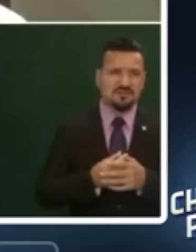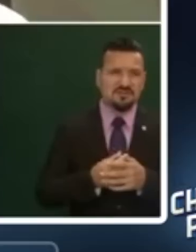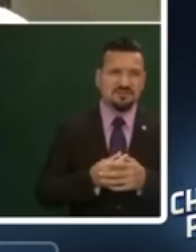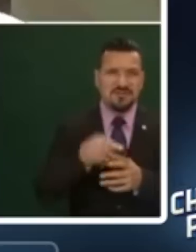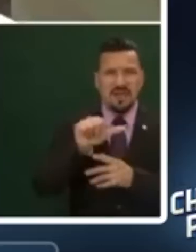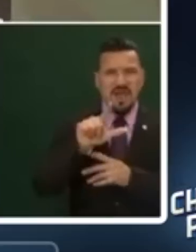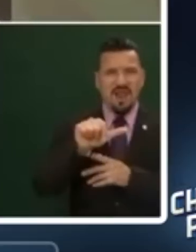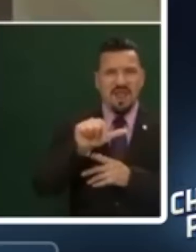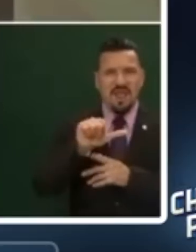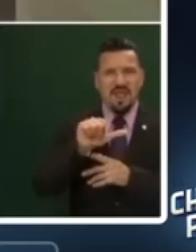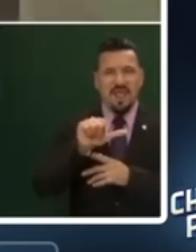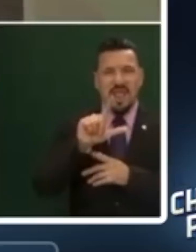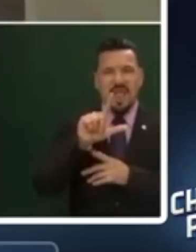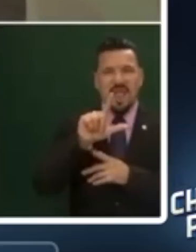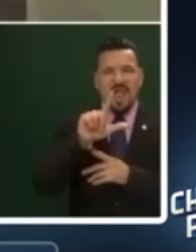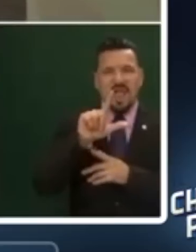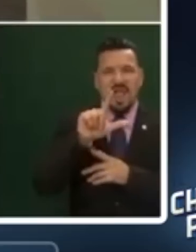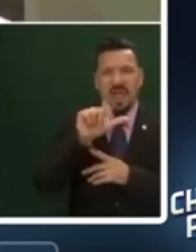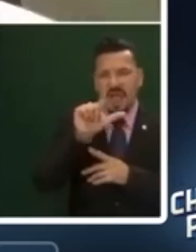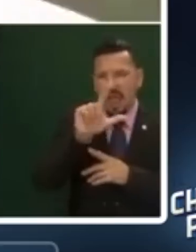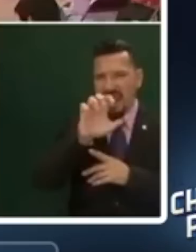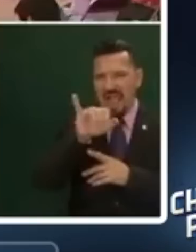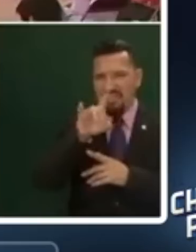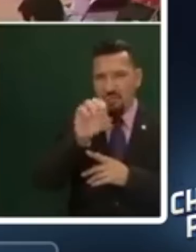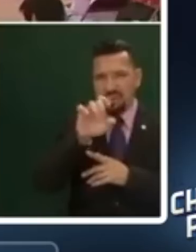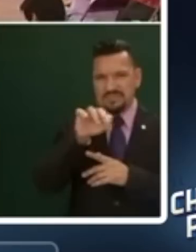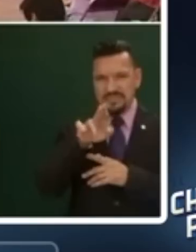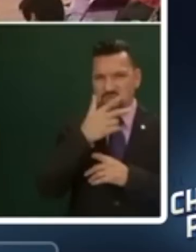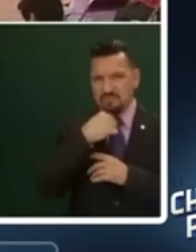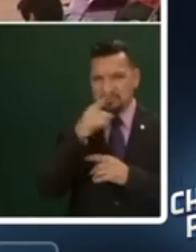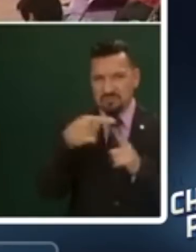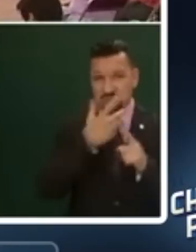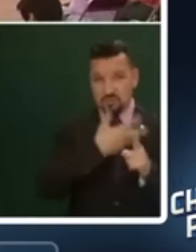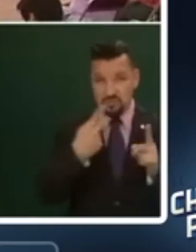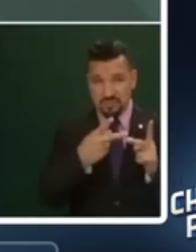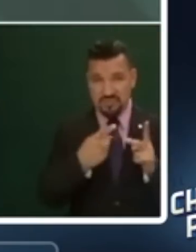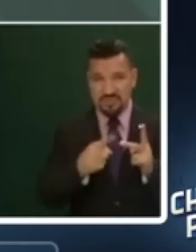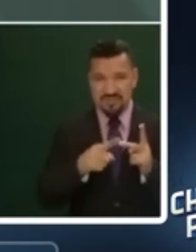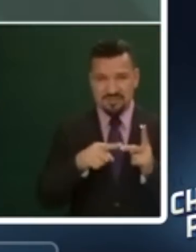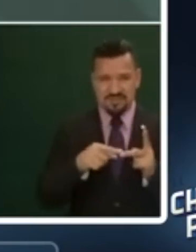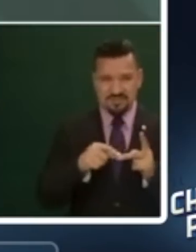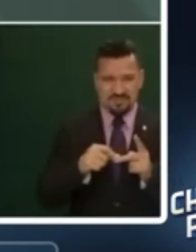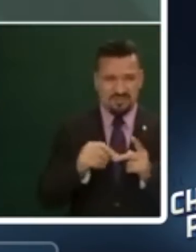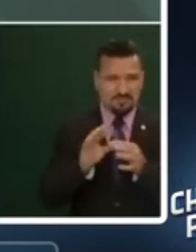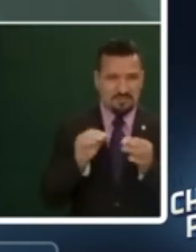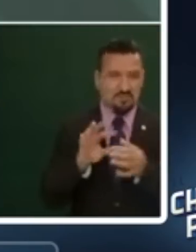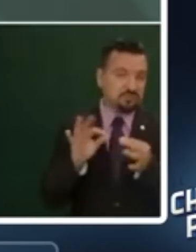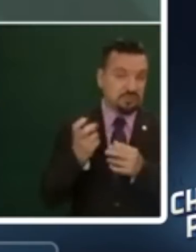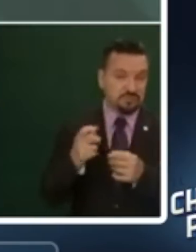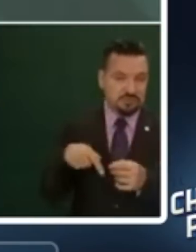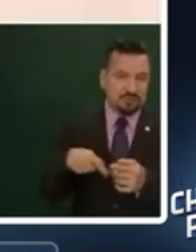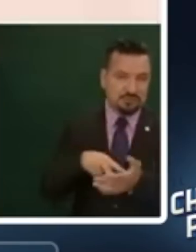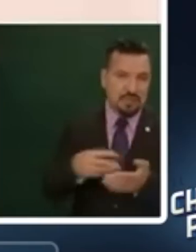alejandro esquer y como estoy aquí en su pueblo este los mencionó qué es un agente de primera